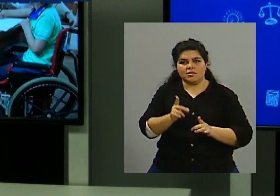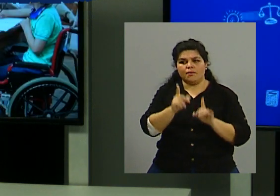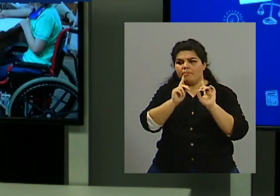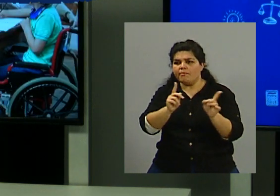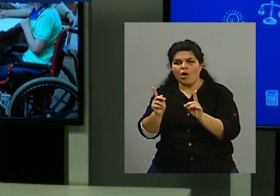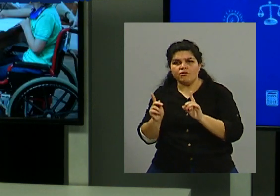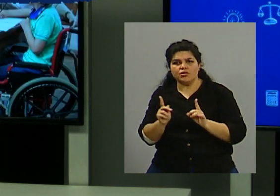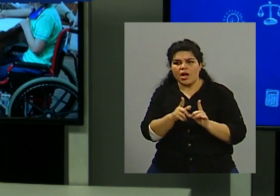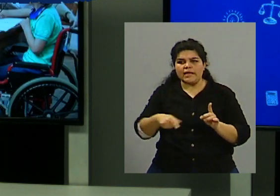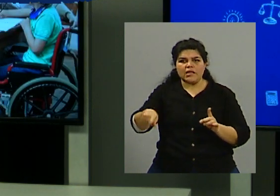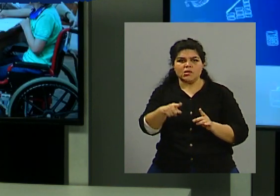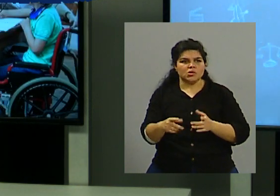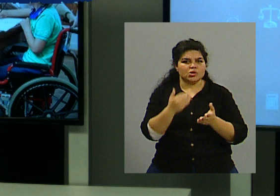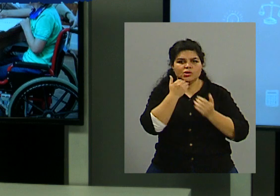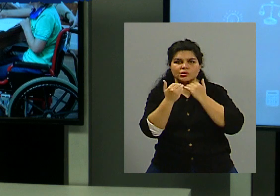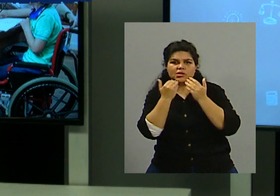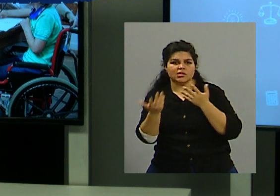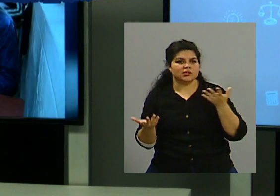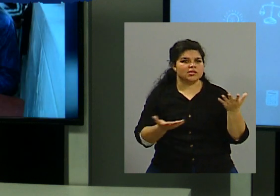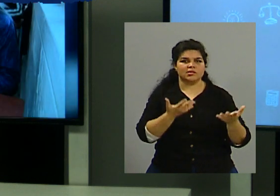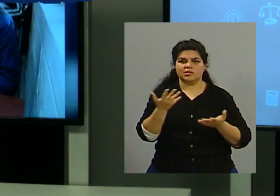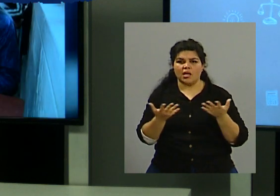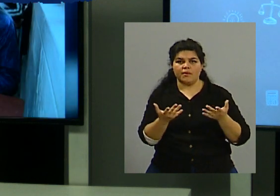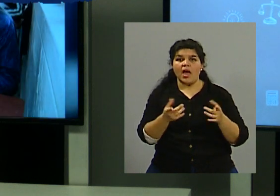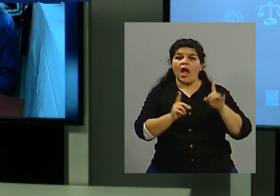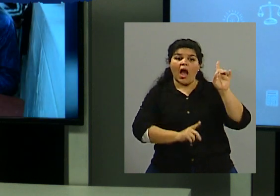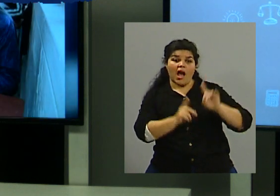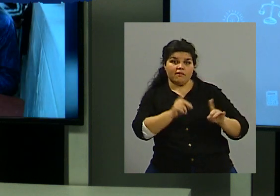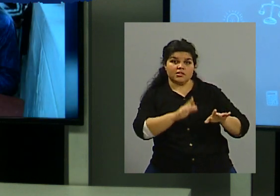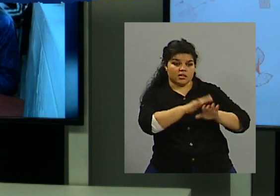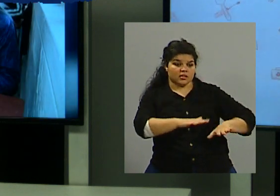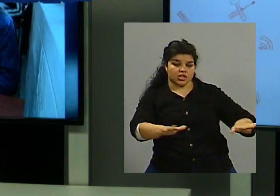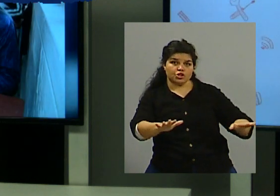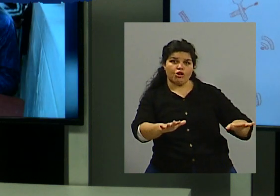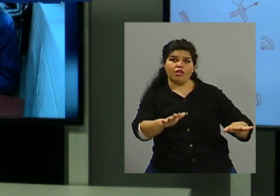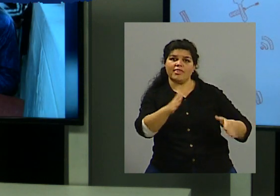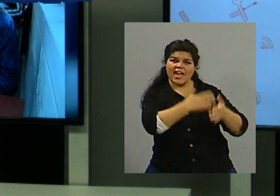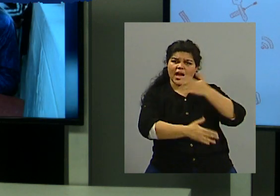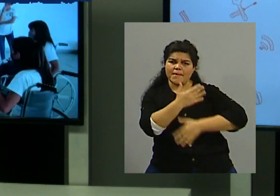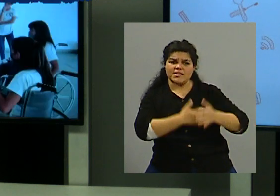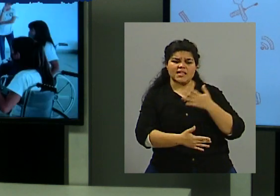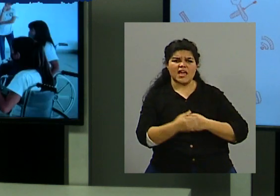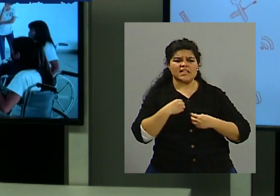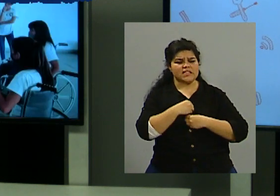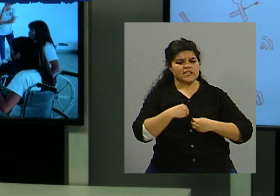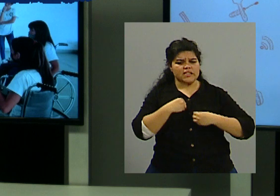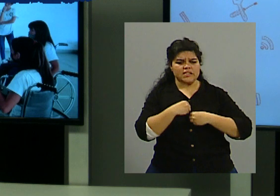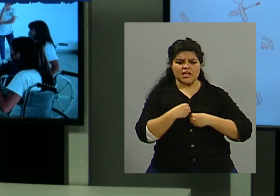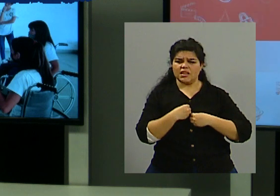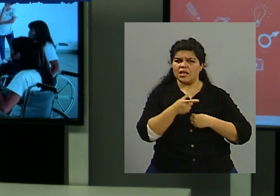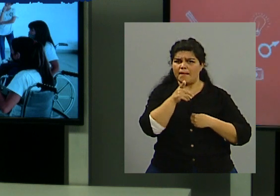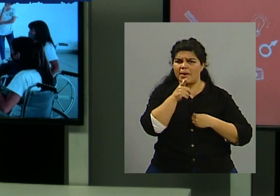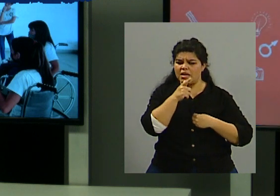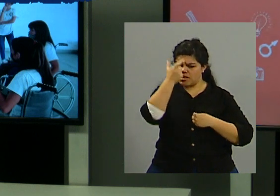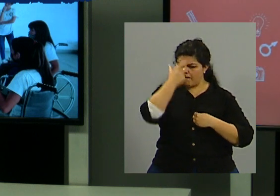que justamente la persona o el chico o chica con discapacidad no se sienta un número, un matriculado más, que